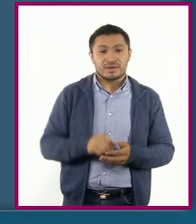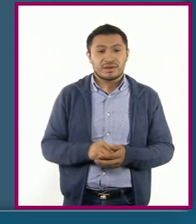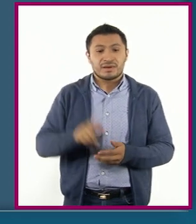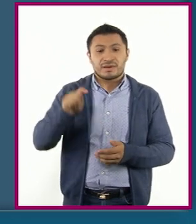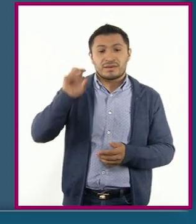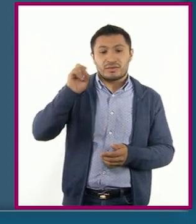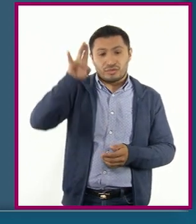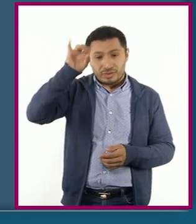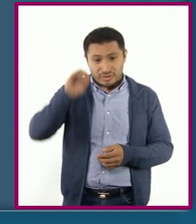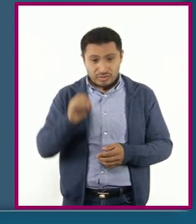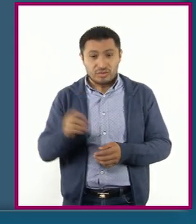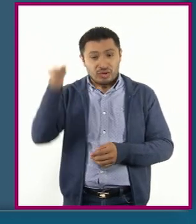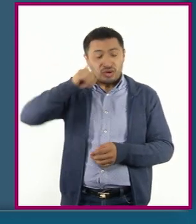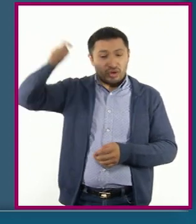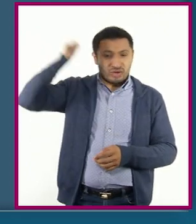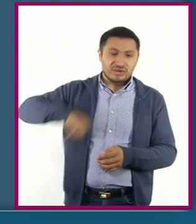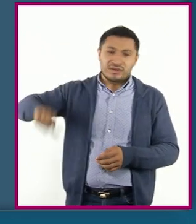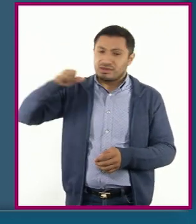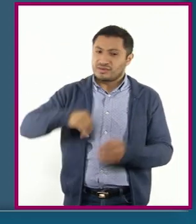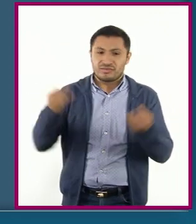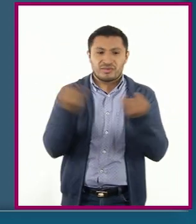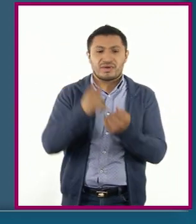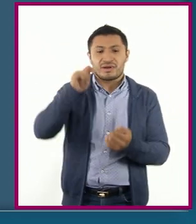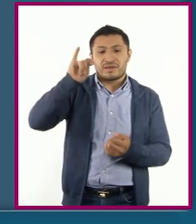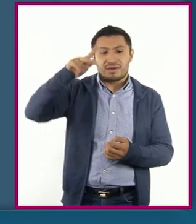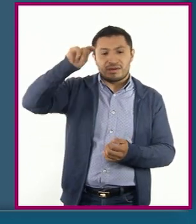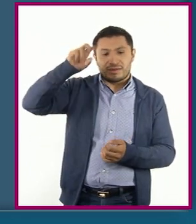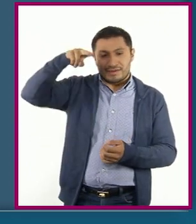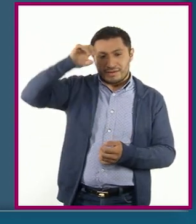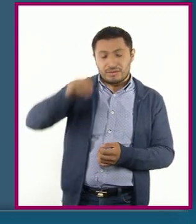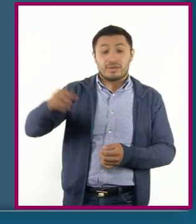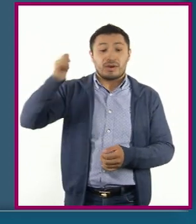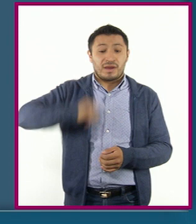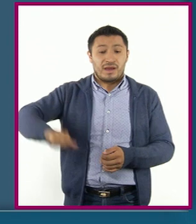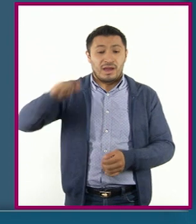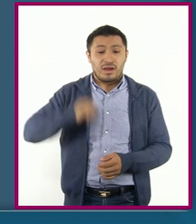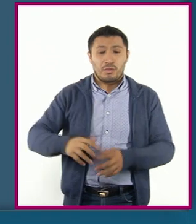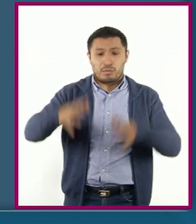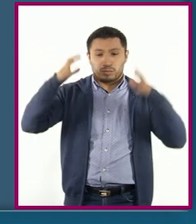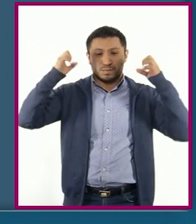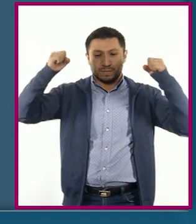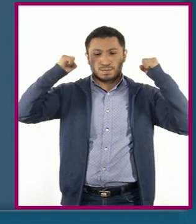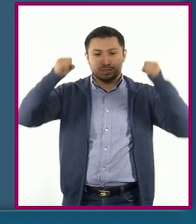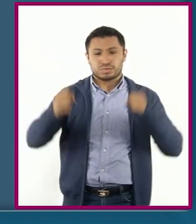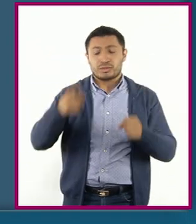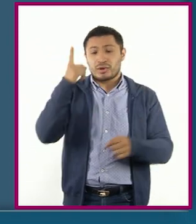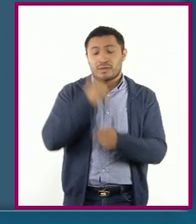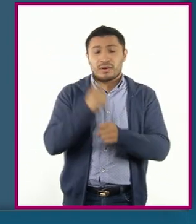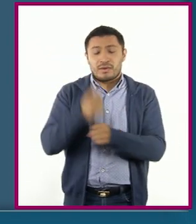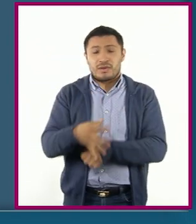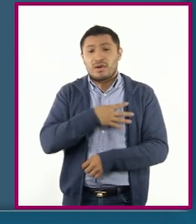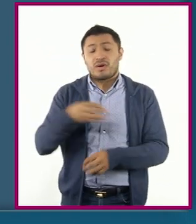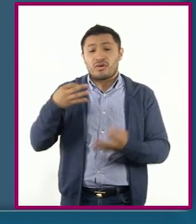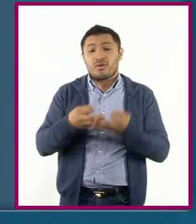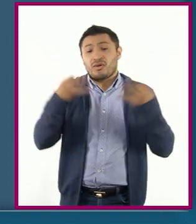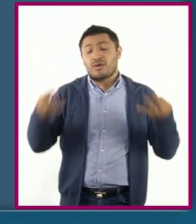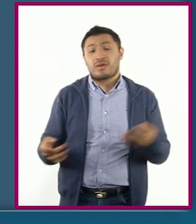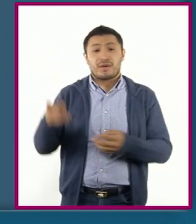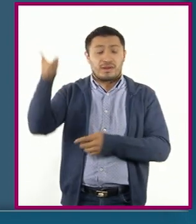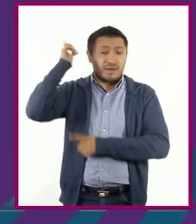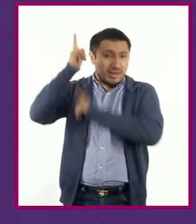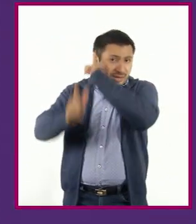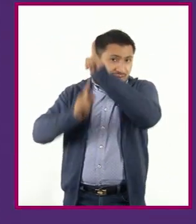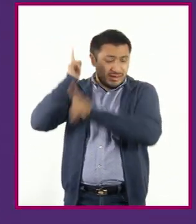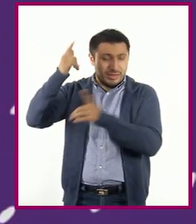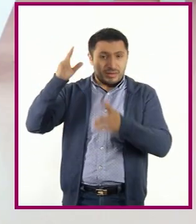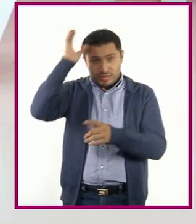de Thor, dios nórdico; Titanio, los titanes son los primeros hijos de la Tierra según la mitología